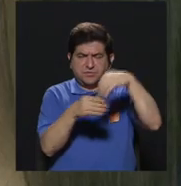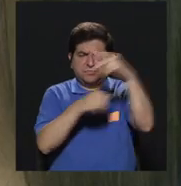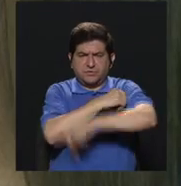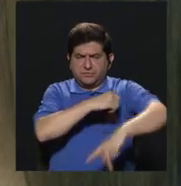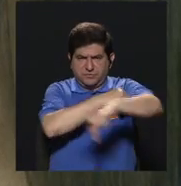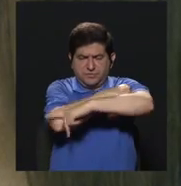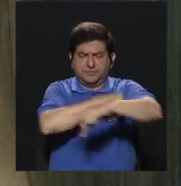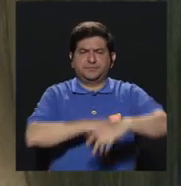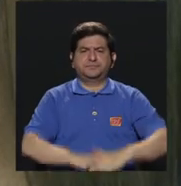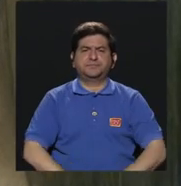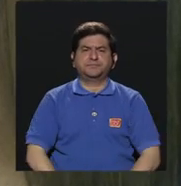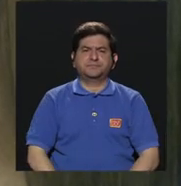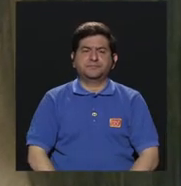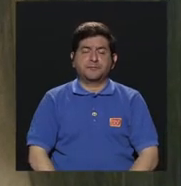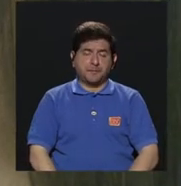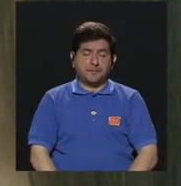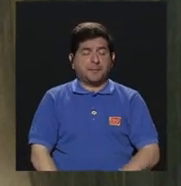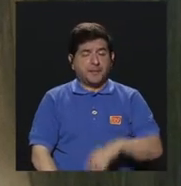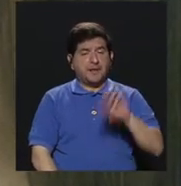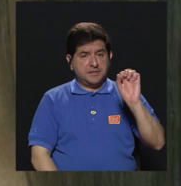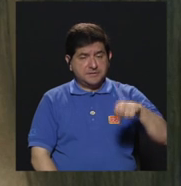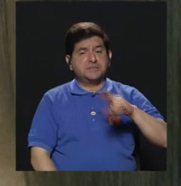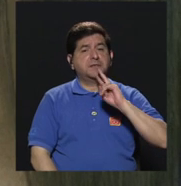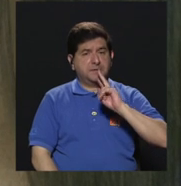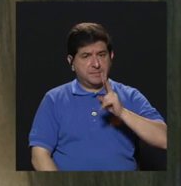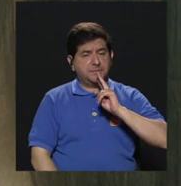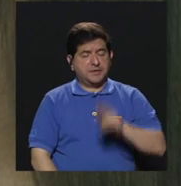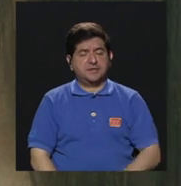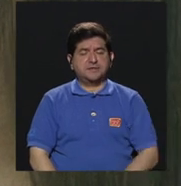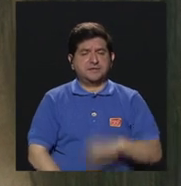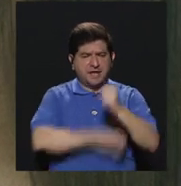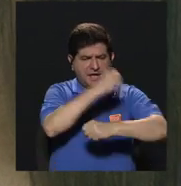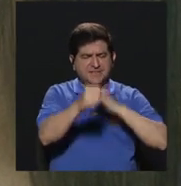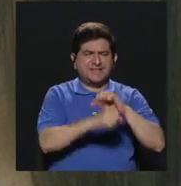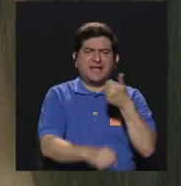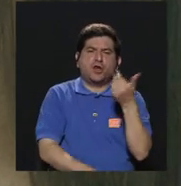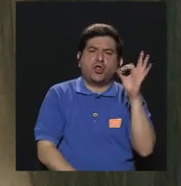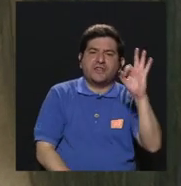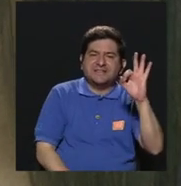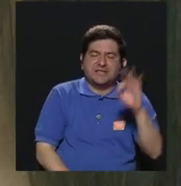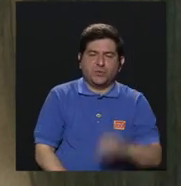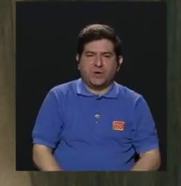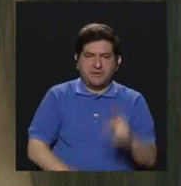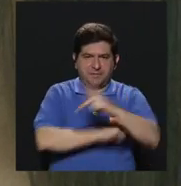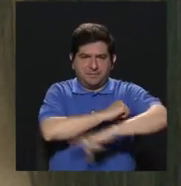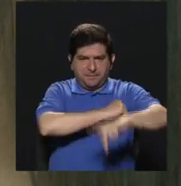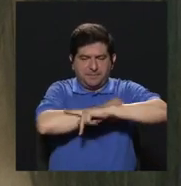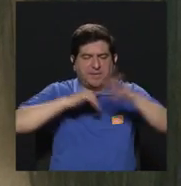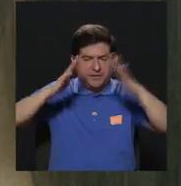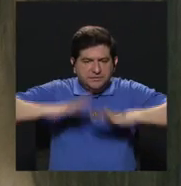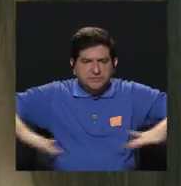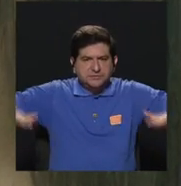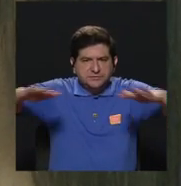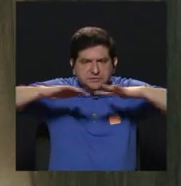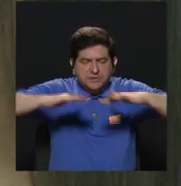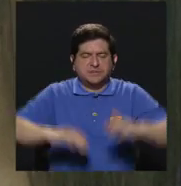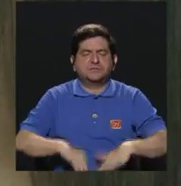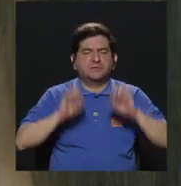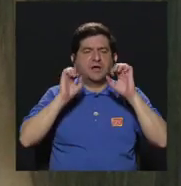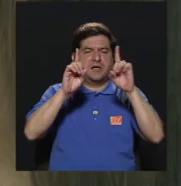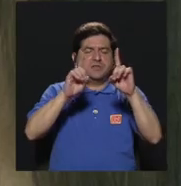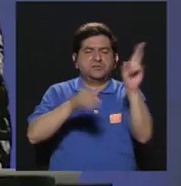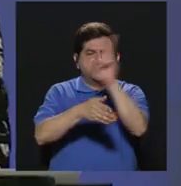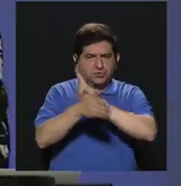país. Si bien es cierto que en el siglo XIX el país contó con un espacio para la